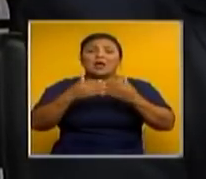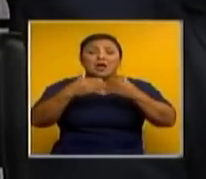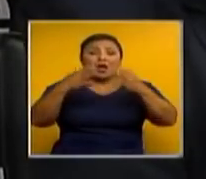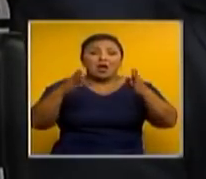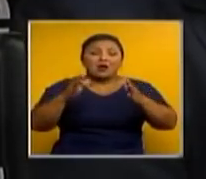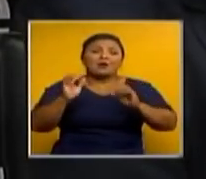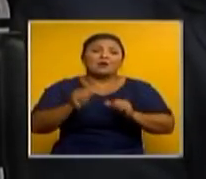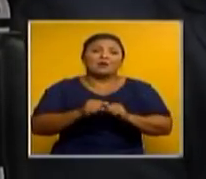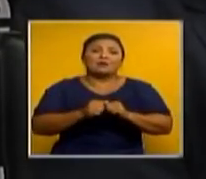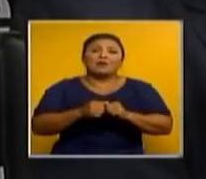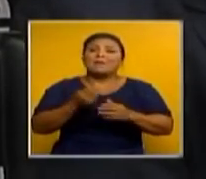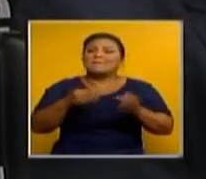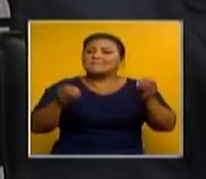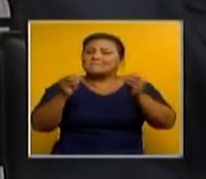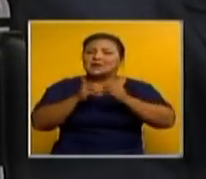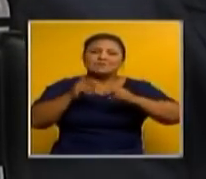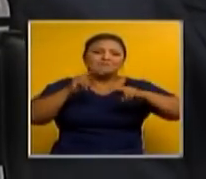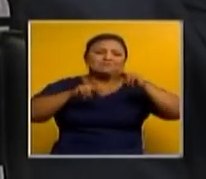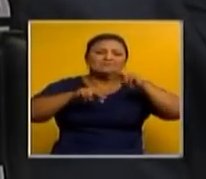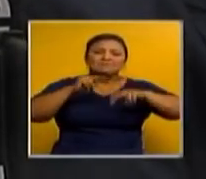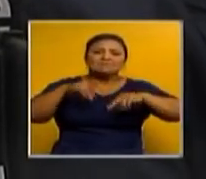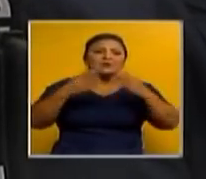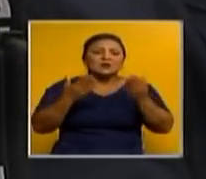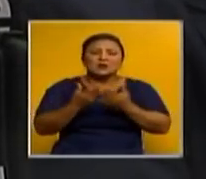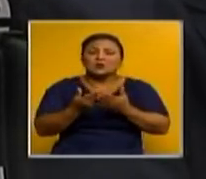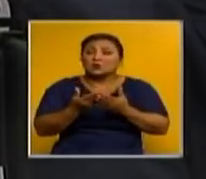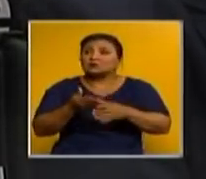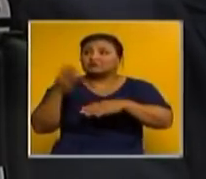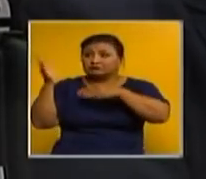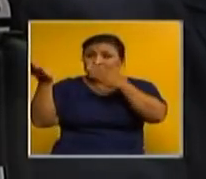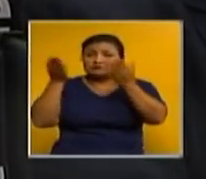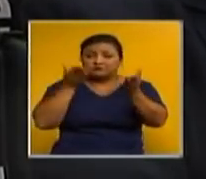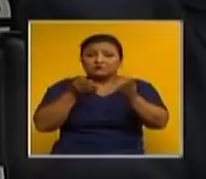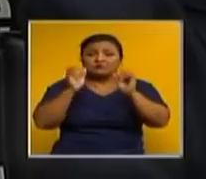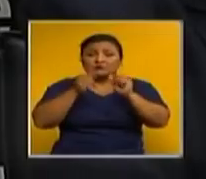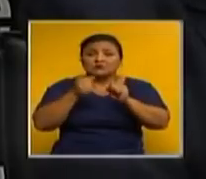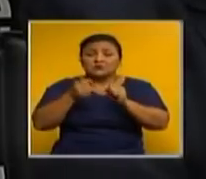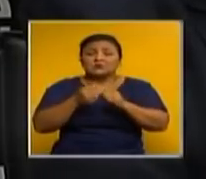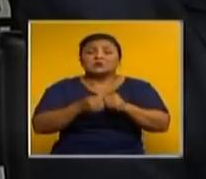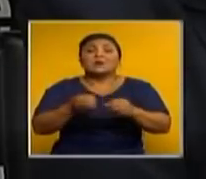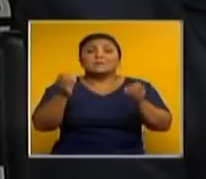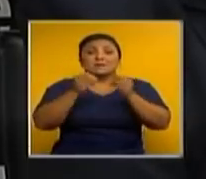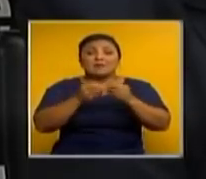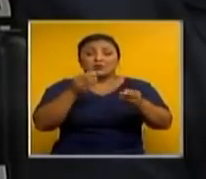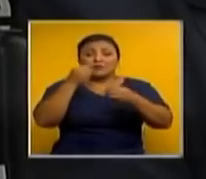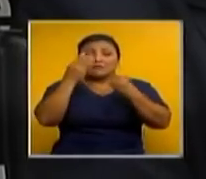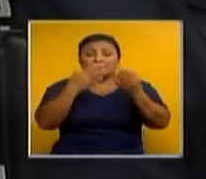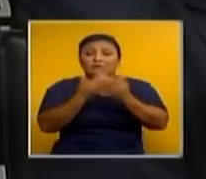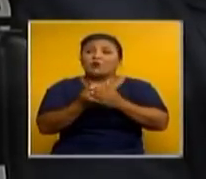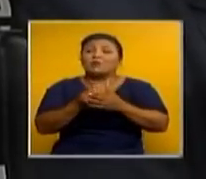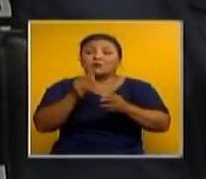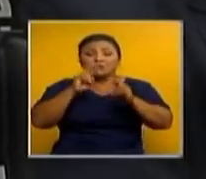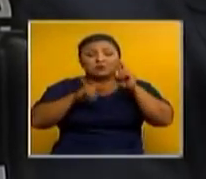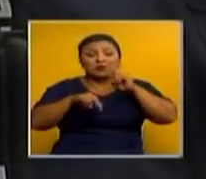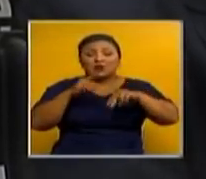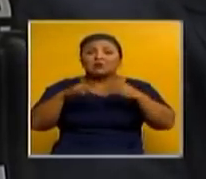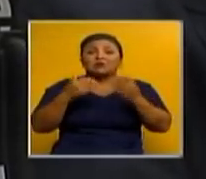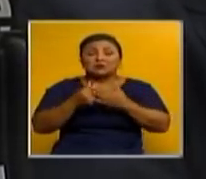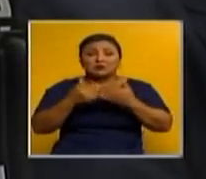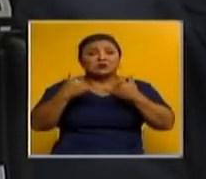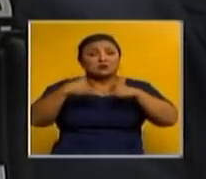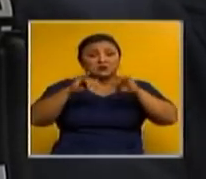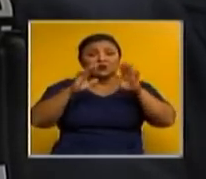una investigación, de hecho convocamos al señor Patiño a rendir una versión. Esto es parte de la investigación, tendrá que llevarse a